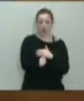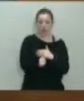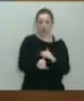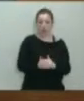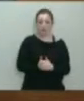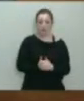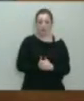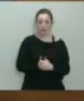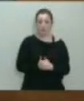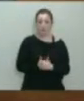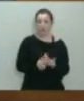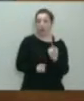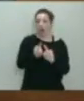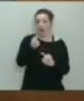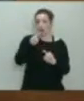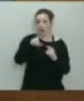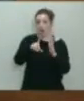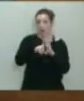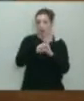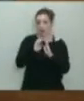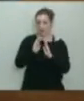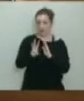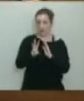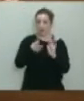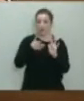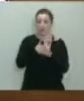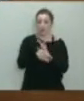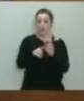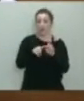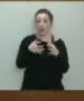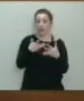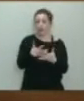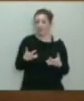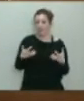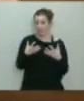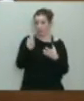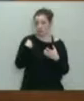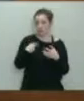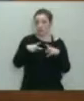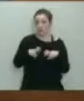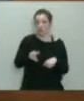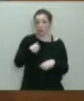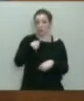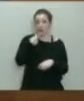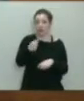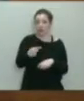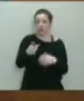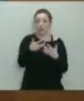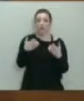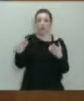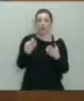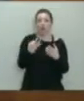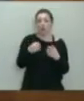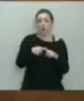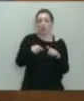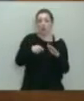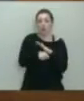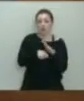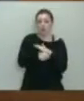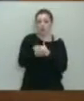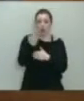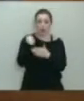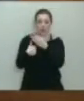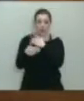alguna de estas tres leyes que escenifica precisamente esa frase que yo le decía al principio, que las inversiones del pasado